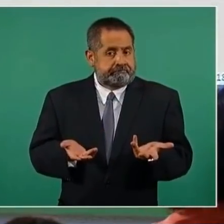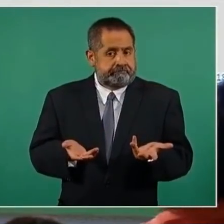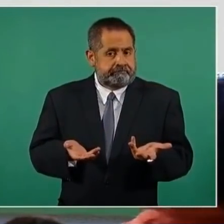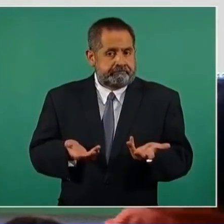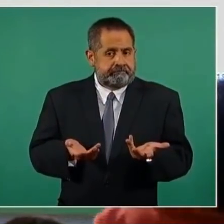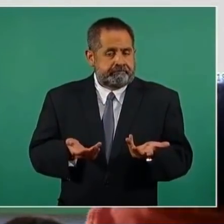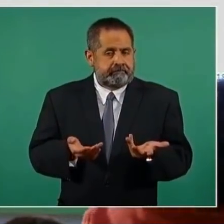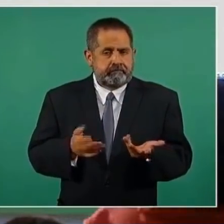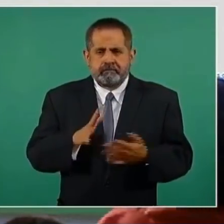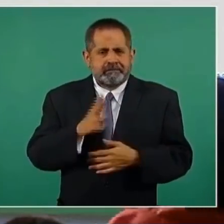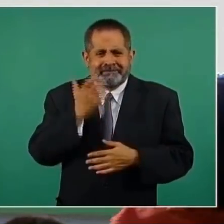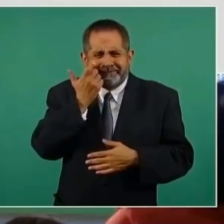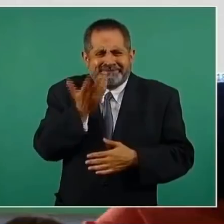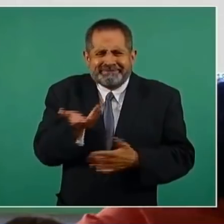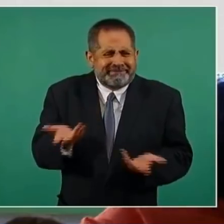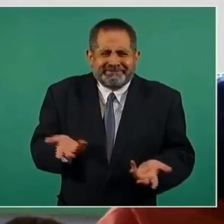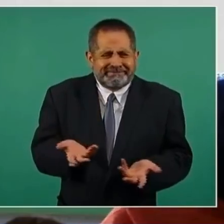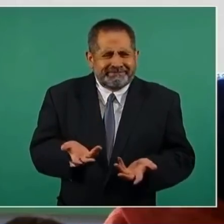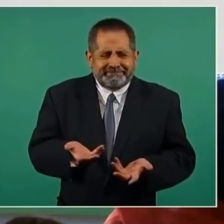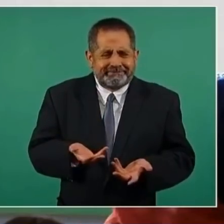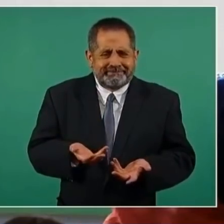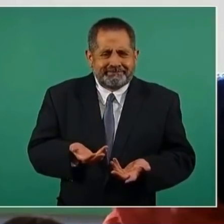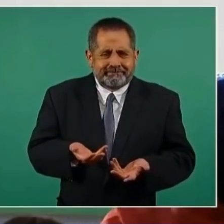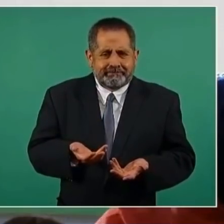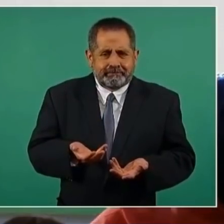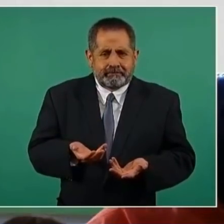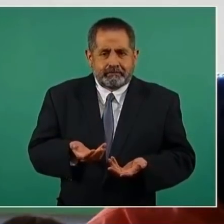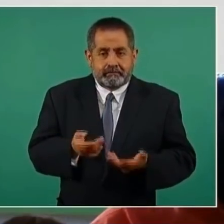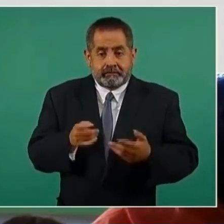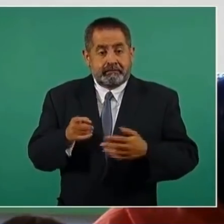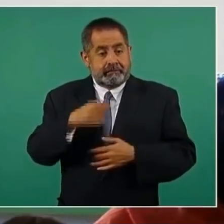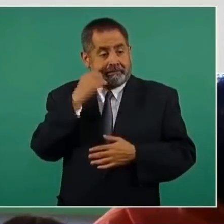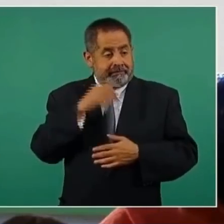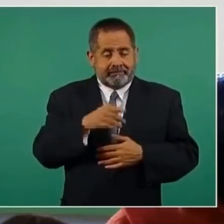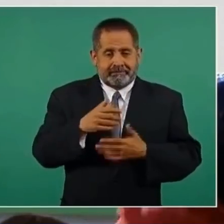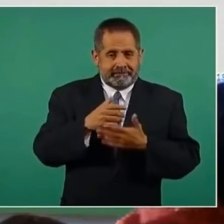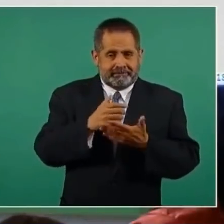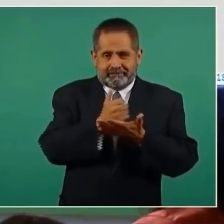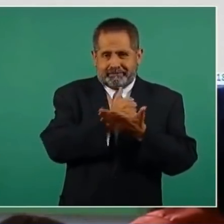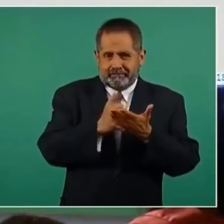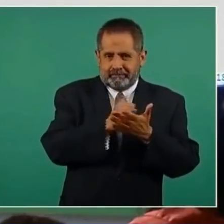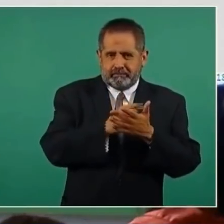Entonces, ¿qué era lo que querían? Que estos